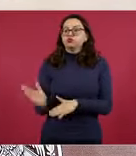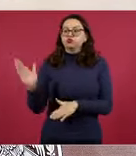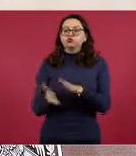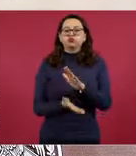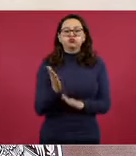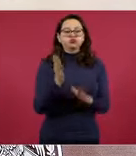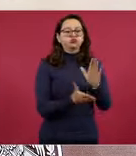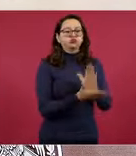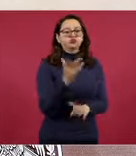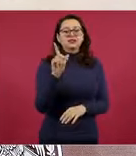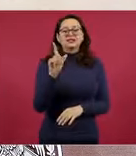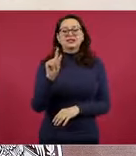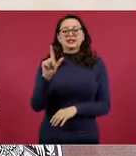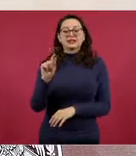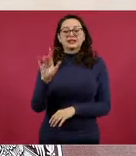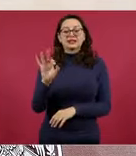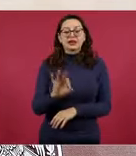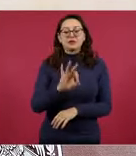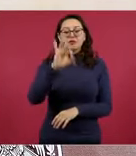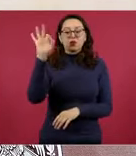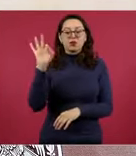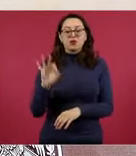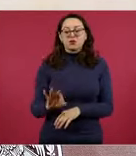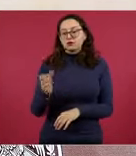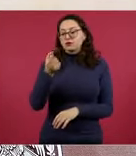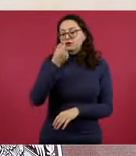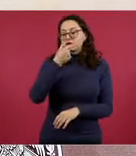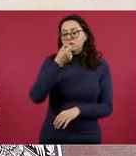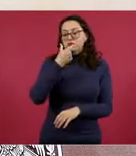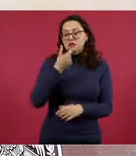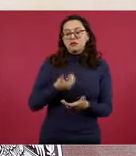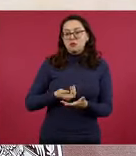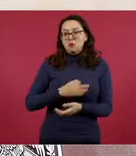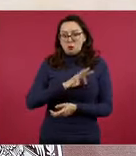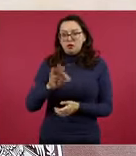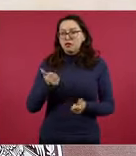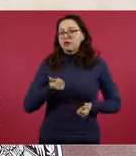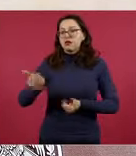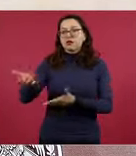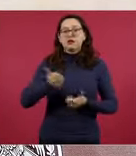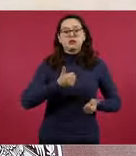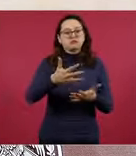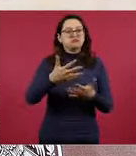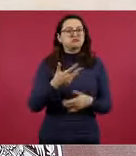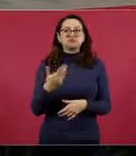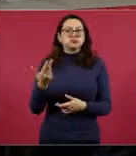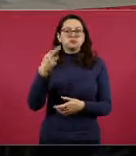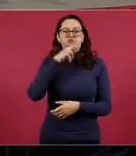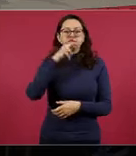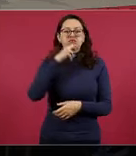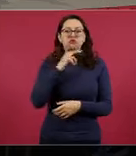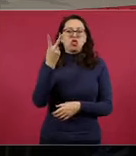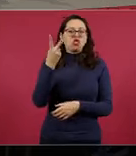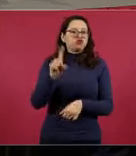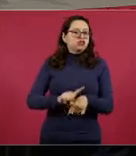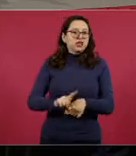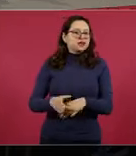del Estado mexicano en un lapso no mayor a 48 horas. Las características del